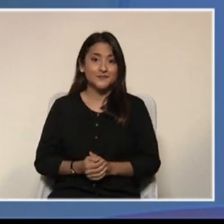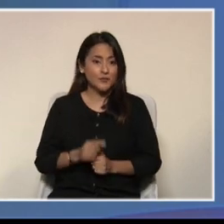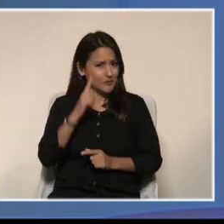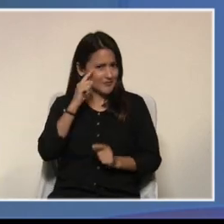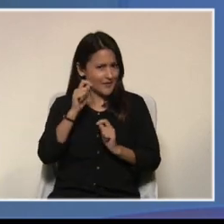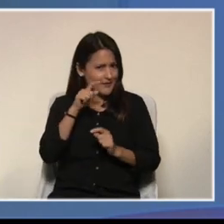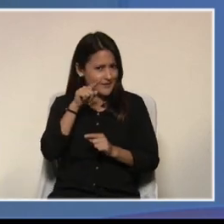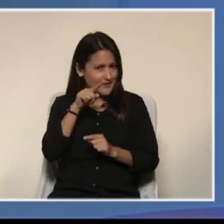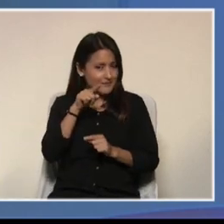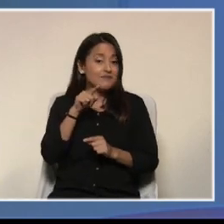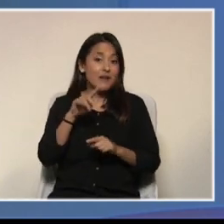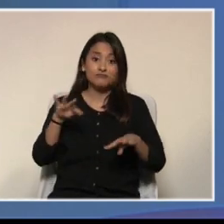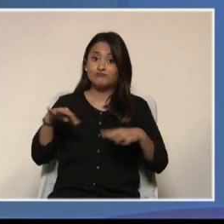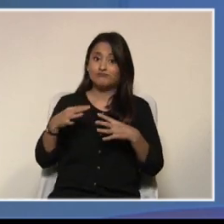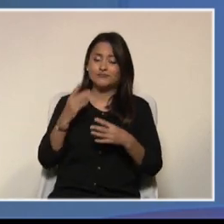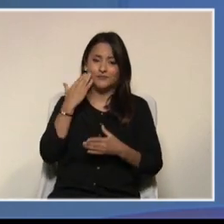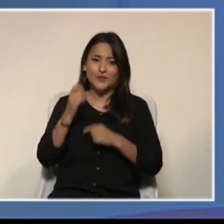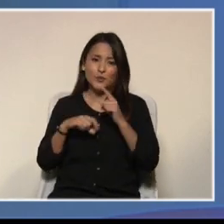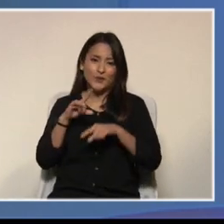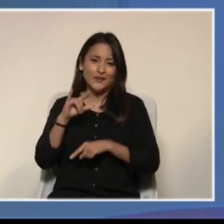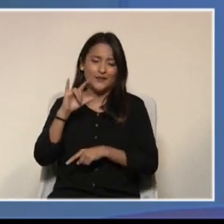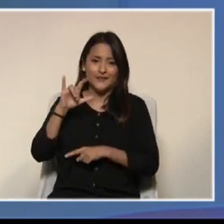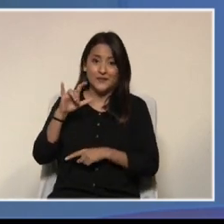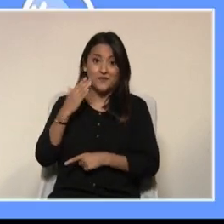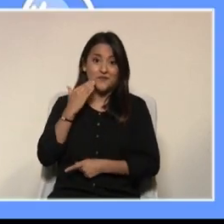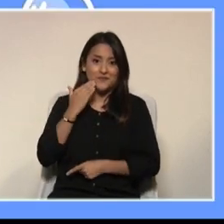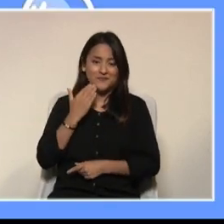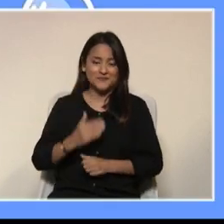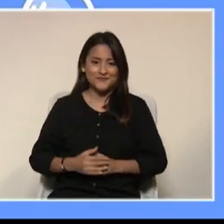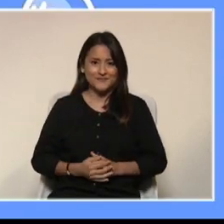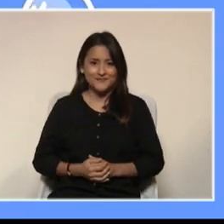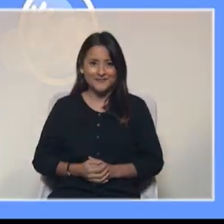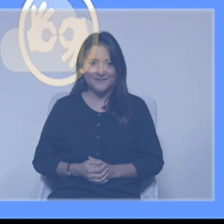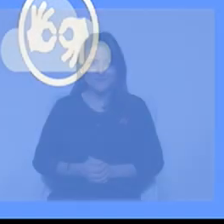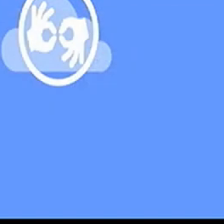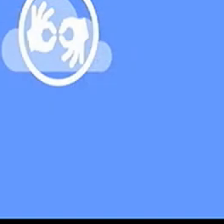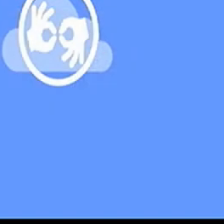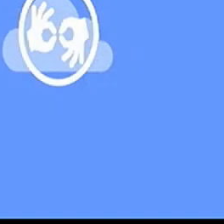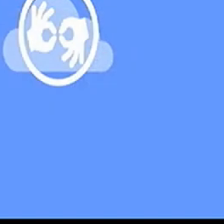lo saben, estar atentos a nuestras redes sociales.